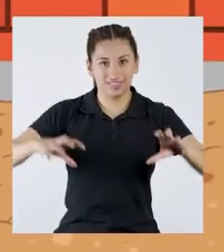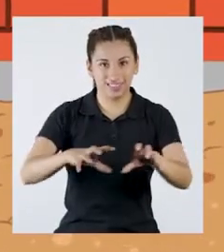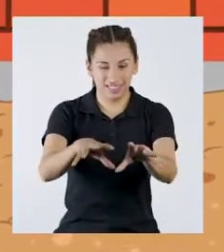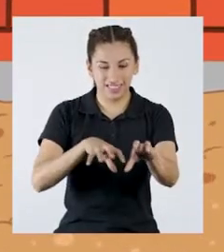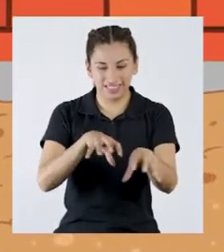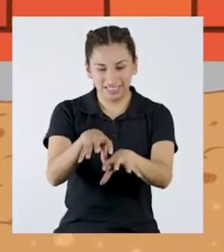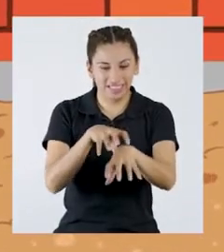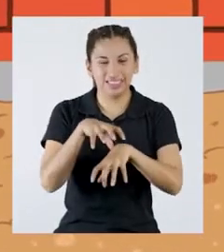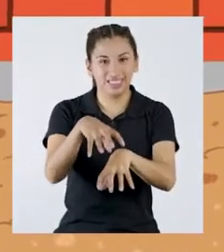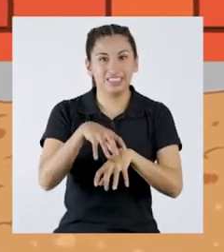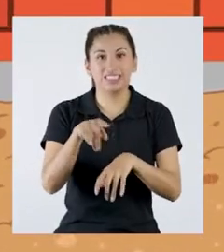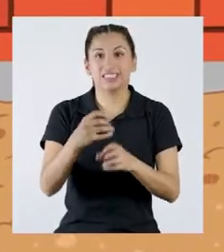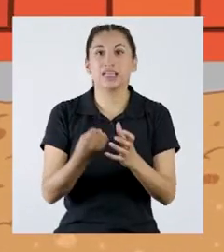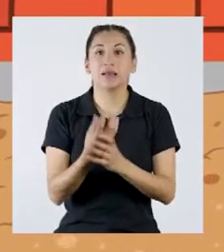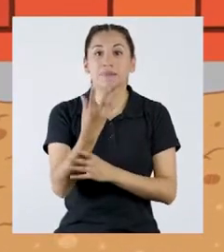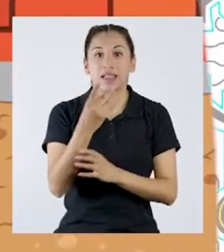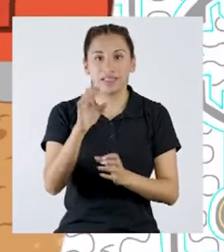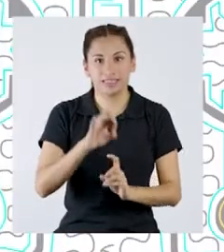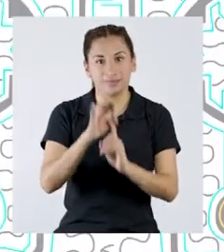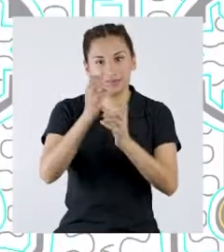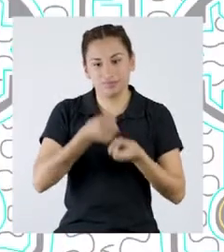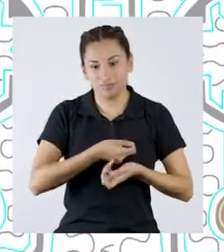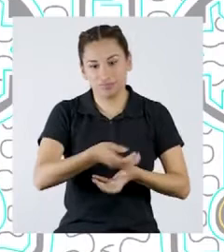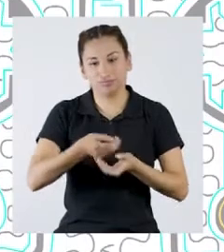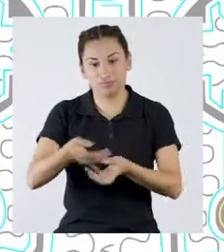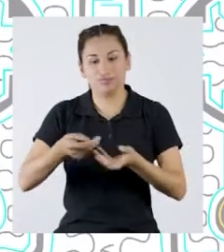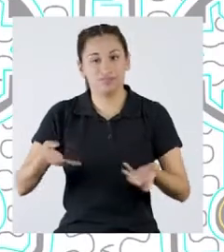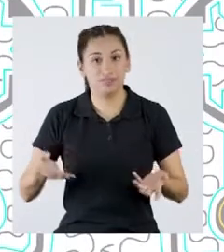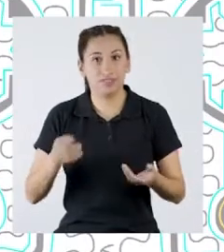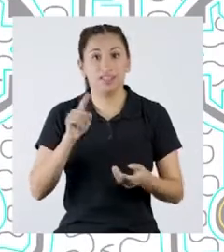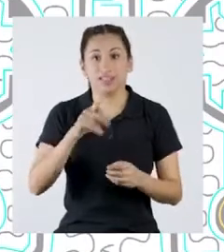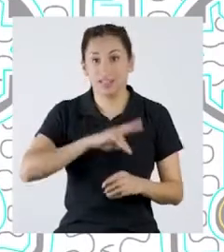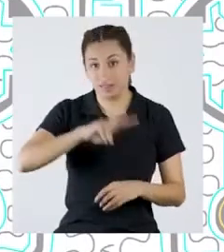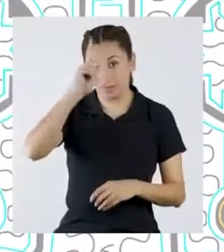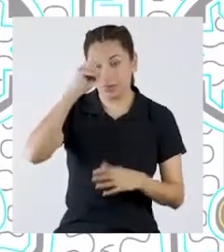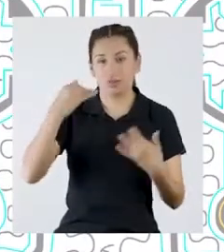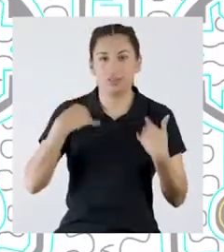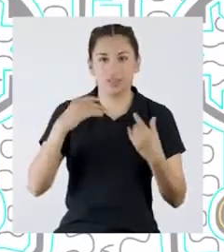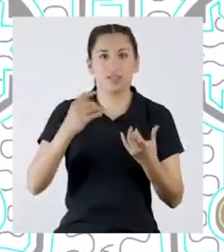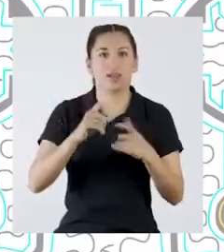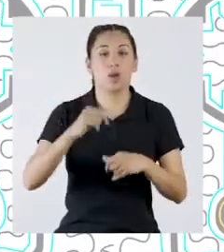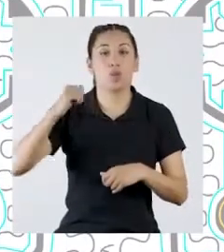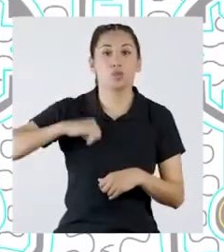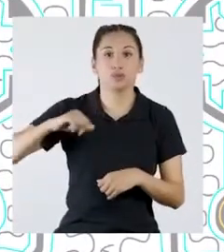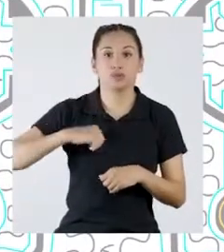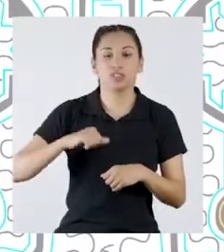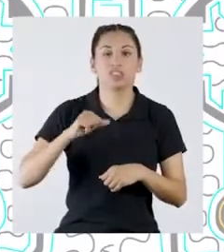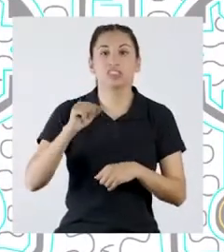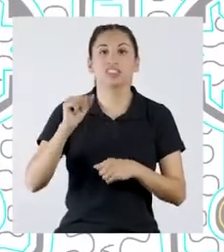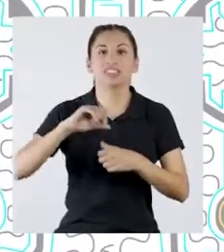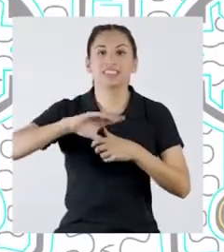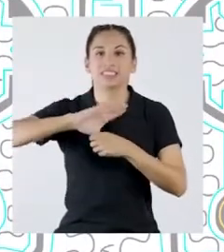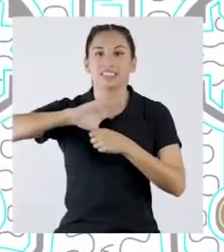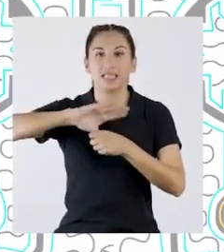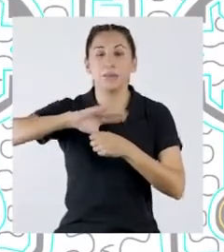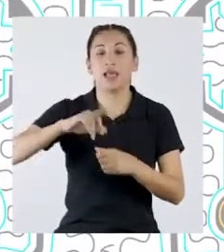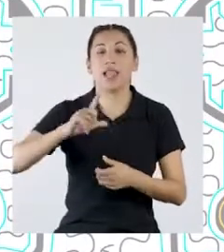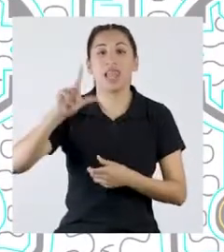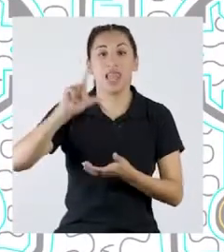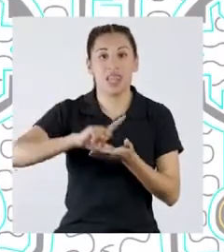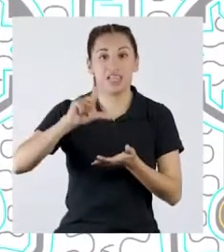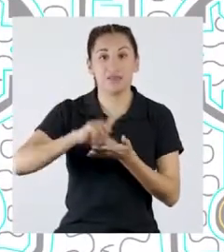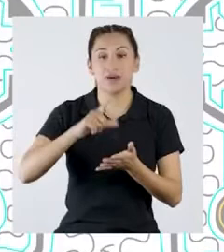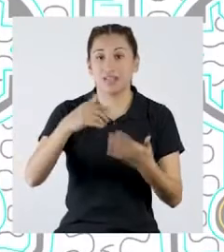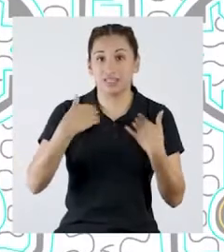y equilibrada para nuestras plantas. En el país hay varias experiencias exitosas, como en el municipio de San Miguel en Lima, que tiene